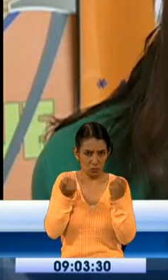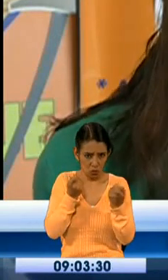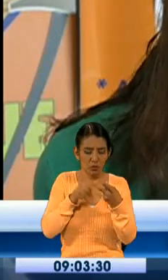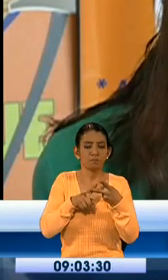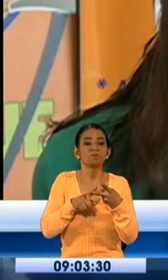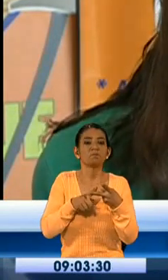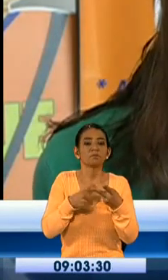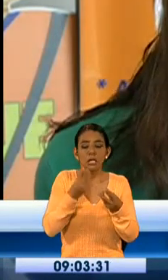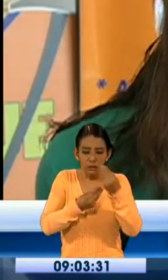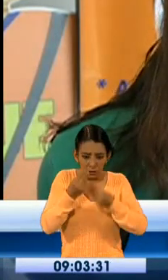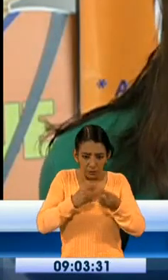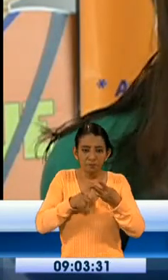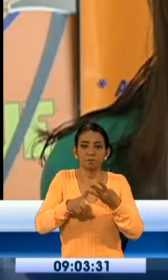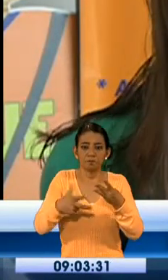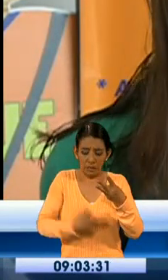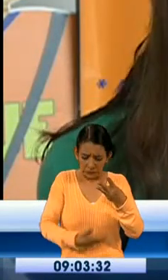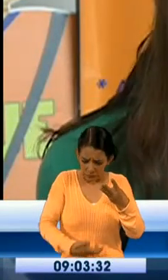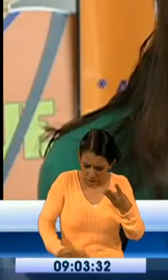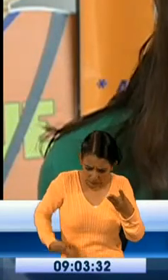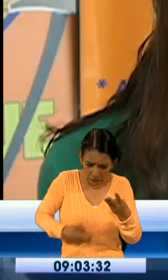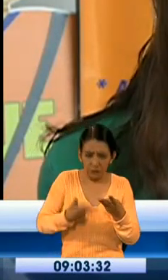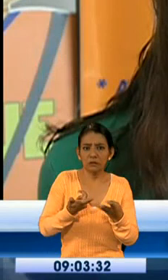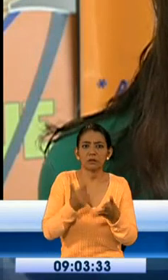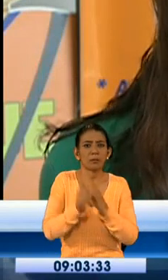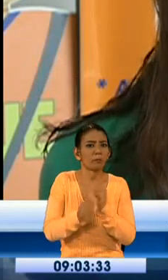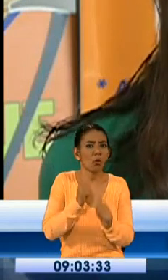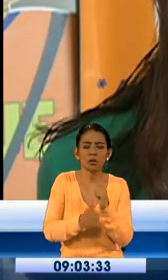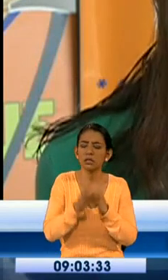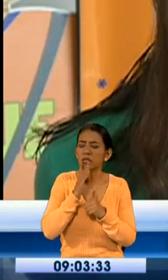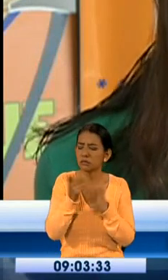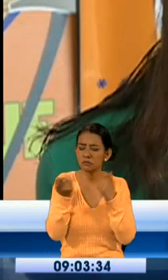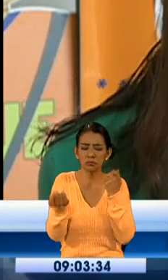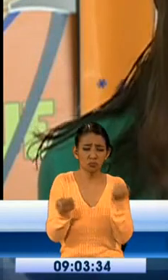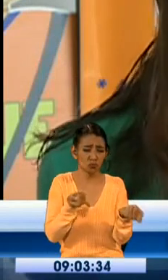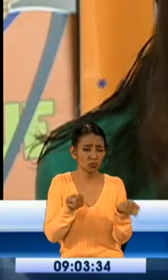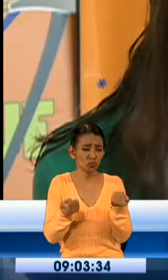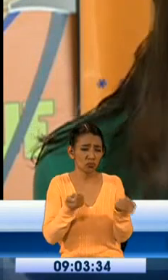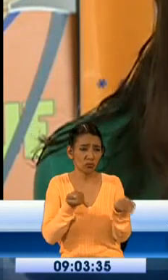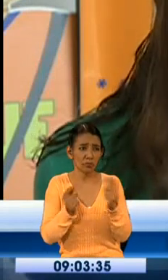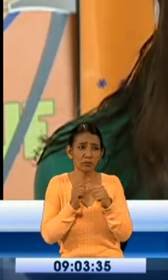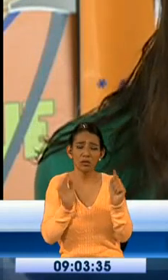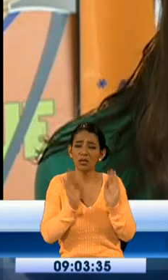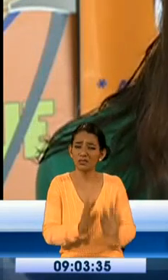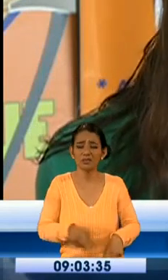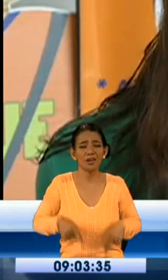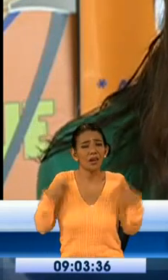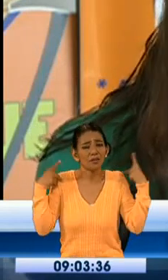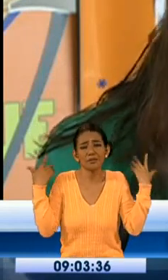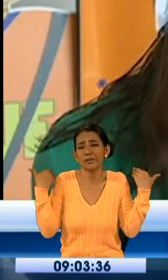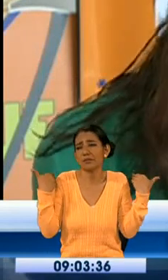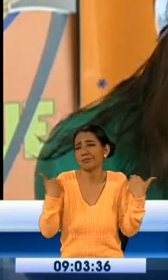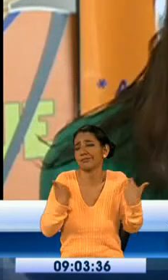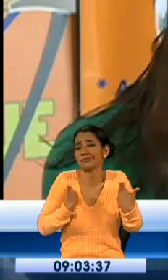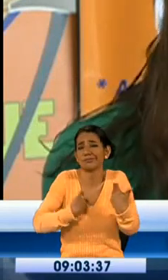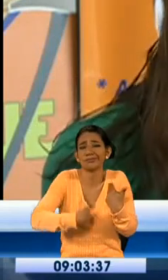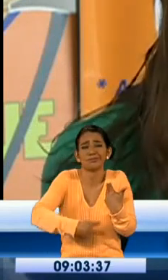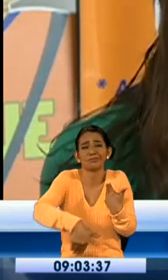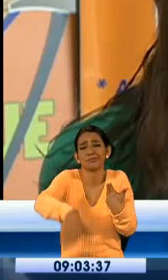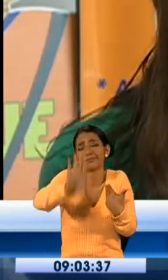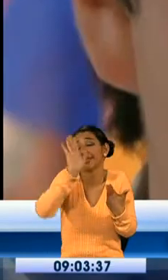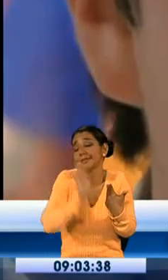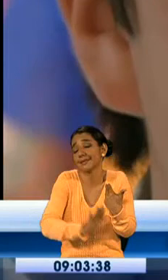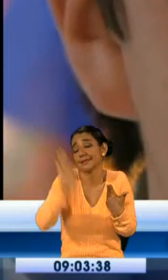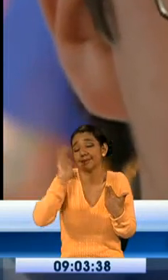qué es lo que come, el deporte que hace, pero ya se vuelve parte de la vida de uno y es parte del día a